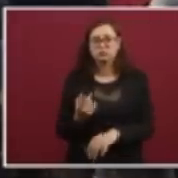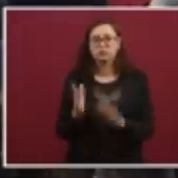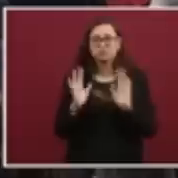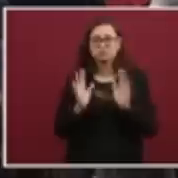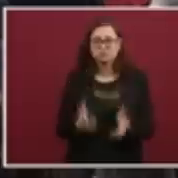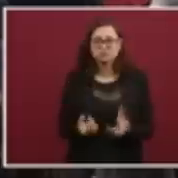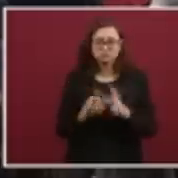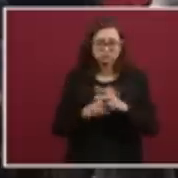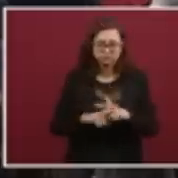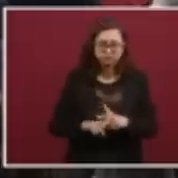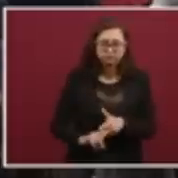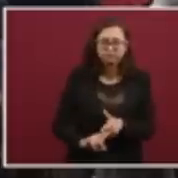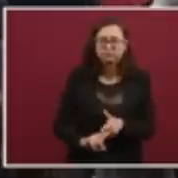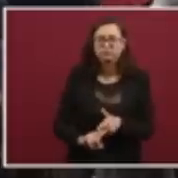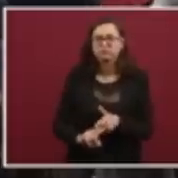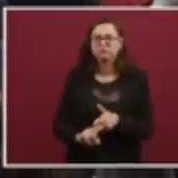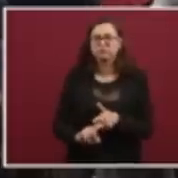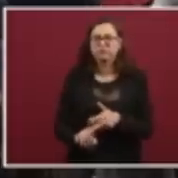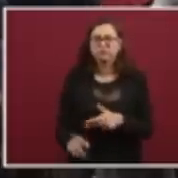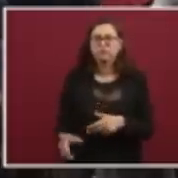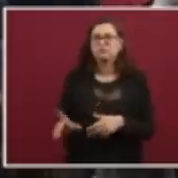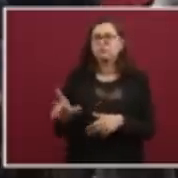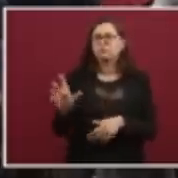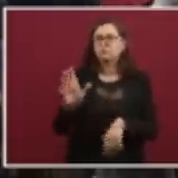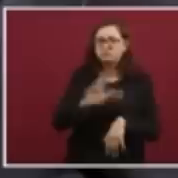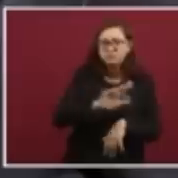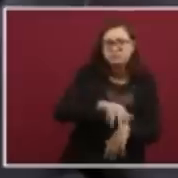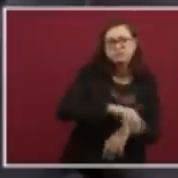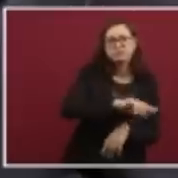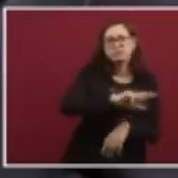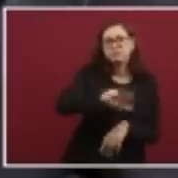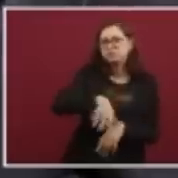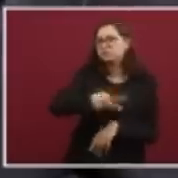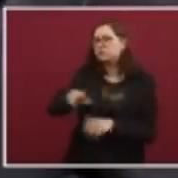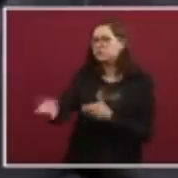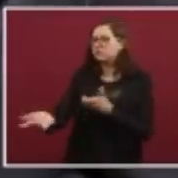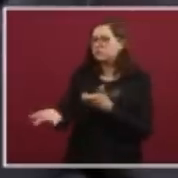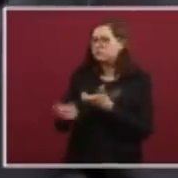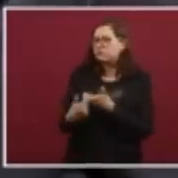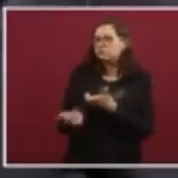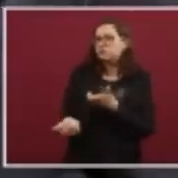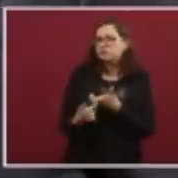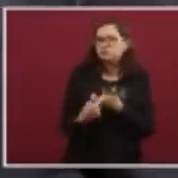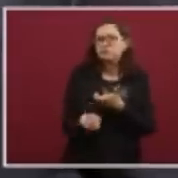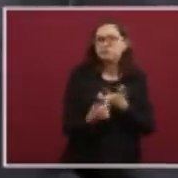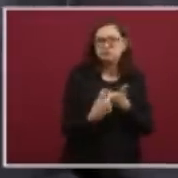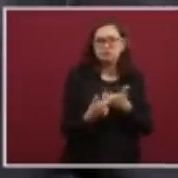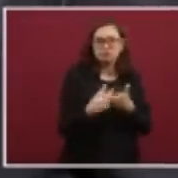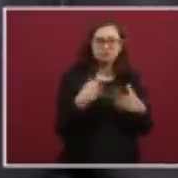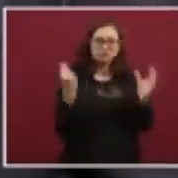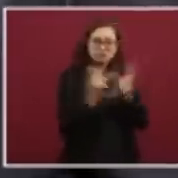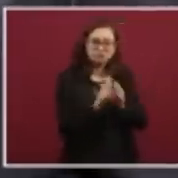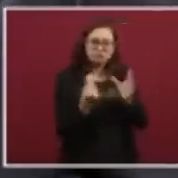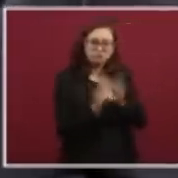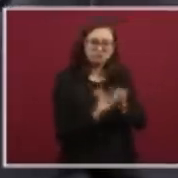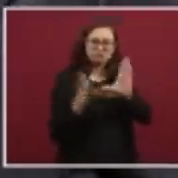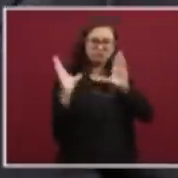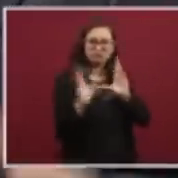haciendo acopio de elementos, se están reclutando elementos, se están capacitando.